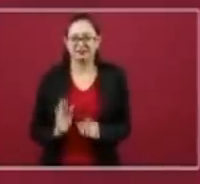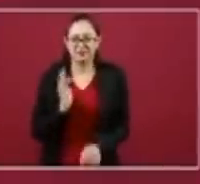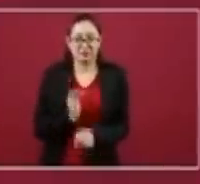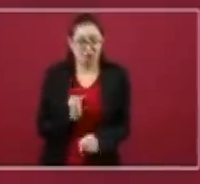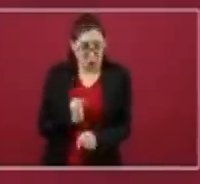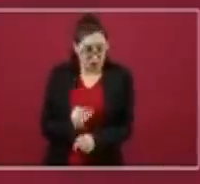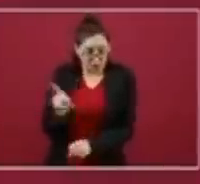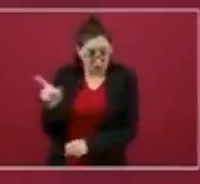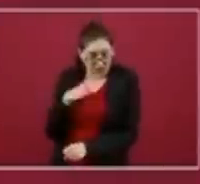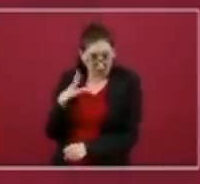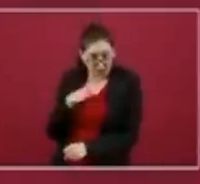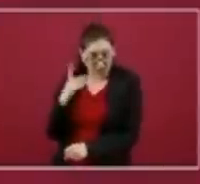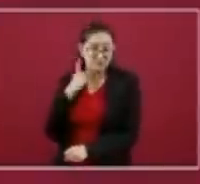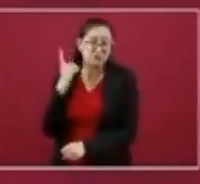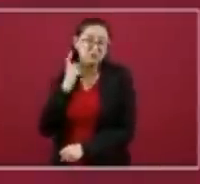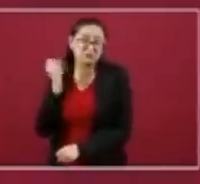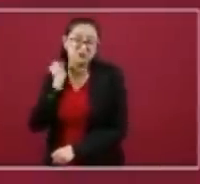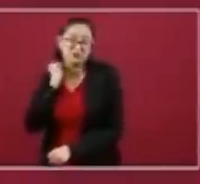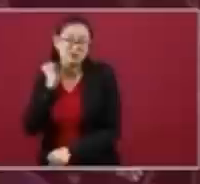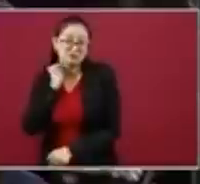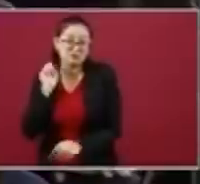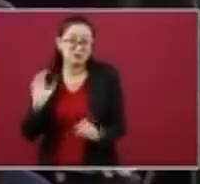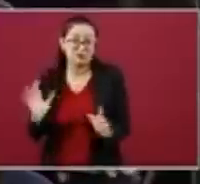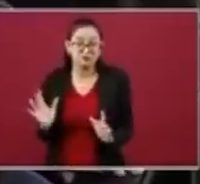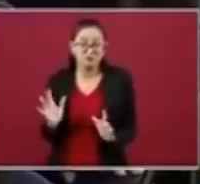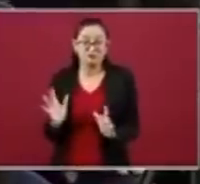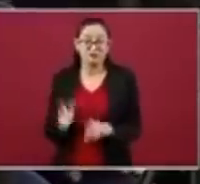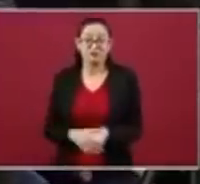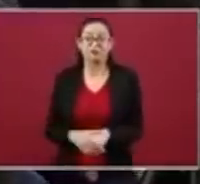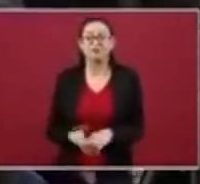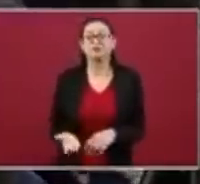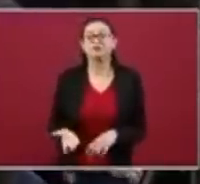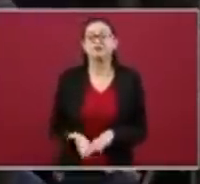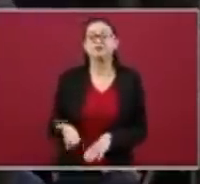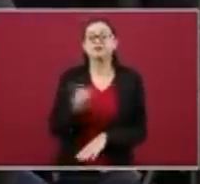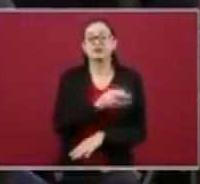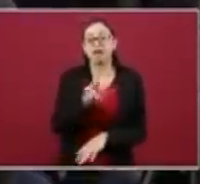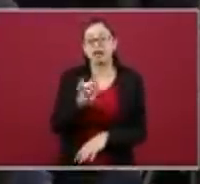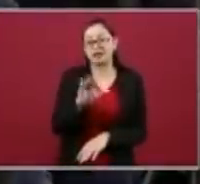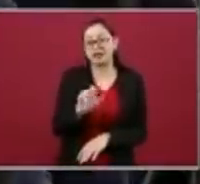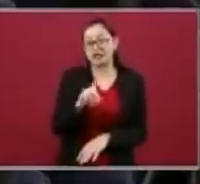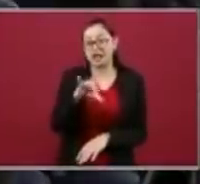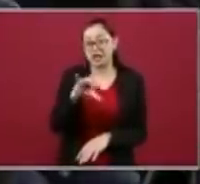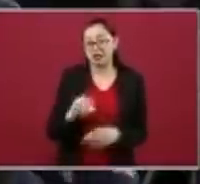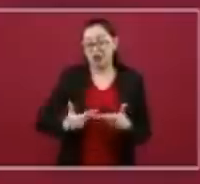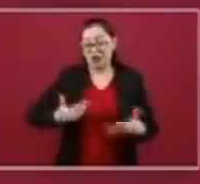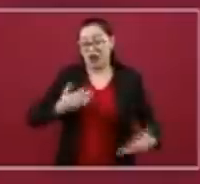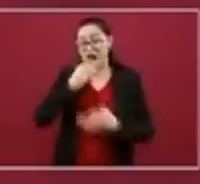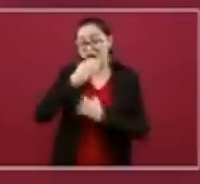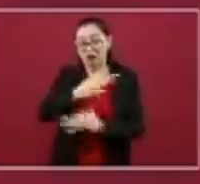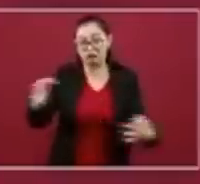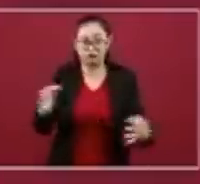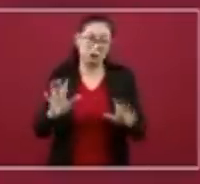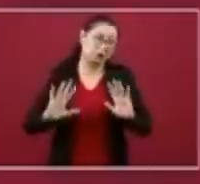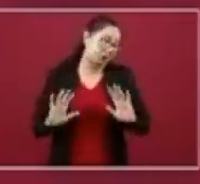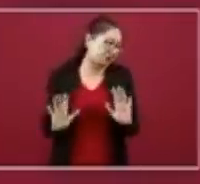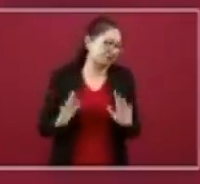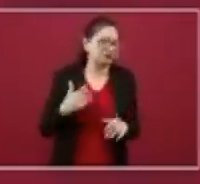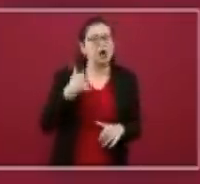sesión. Es una rueda de prensa de Ricardo Monreal. Ah, ¿por anticipado? Sí. Sí, pero vamos a ver